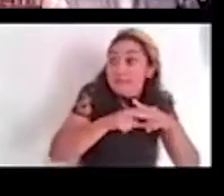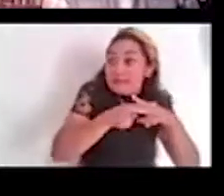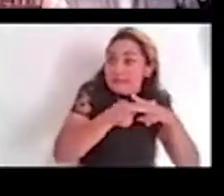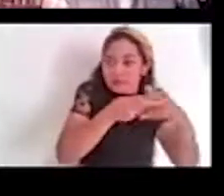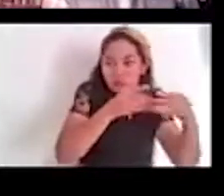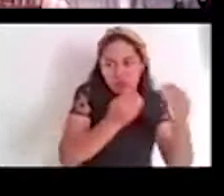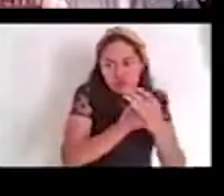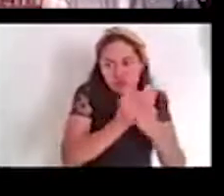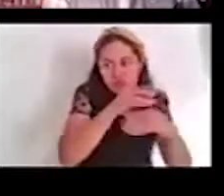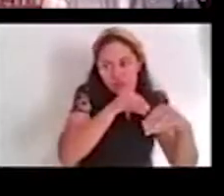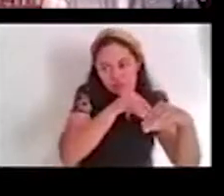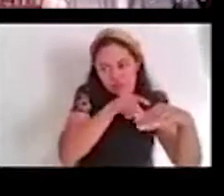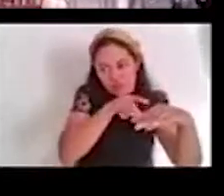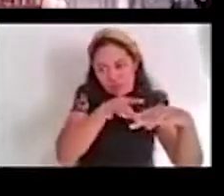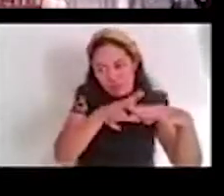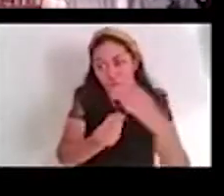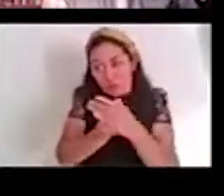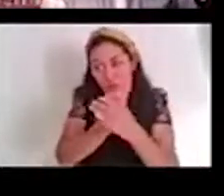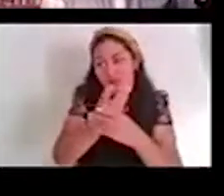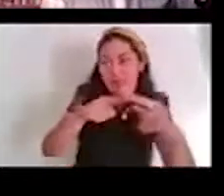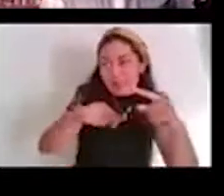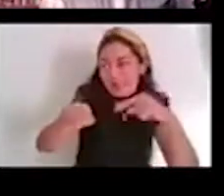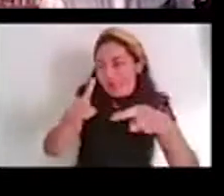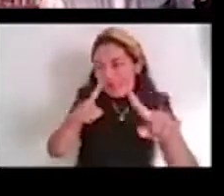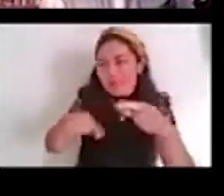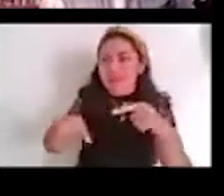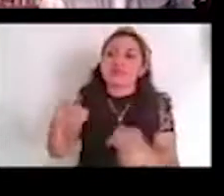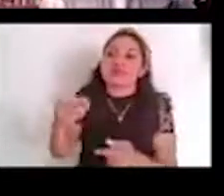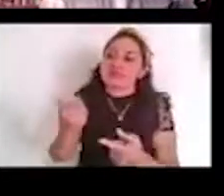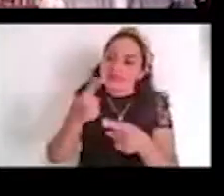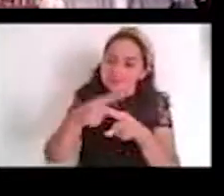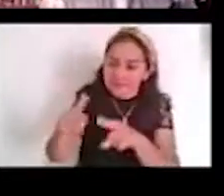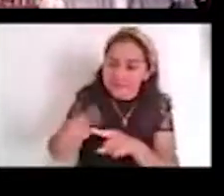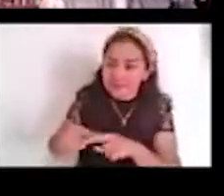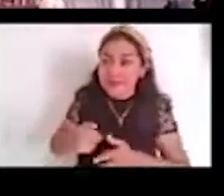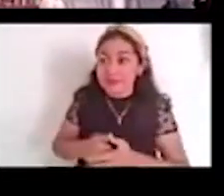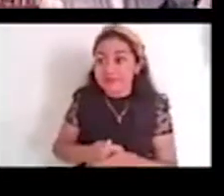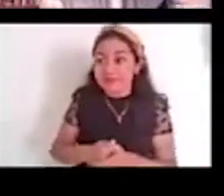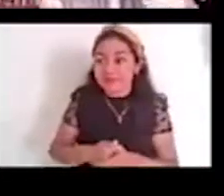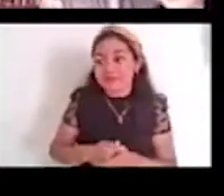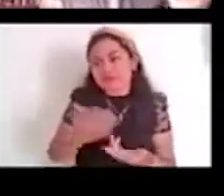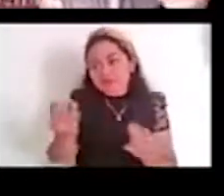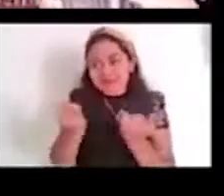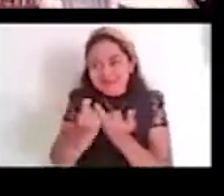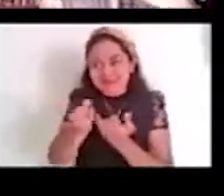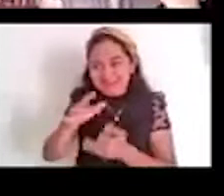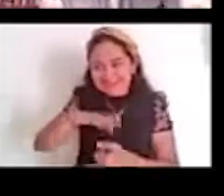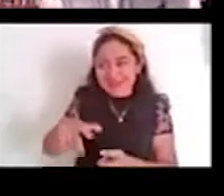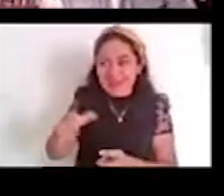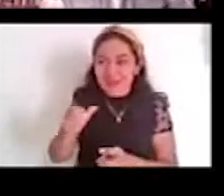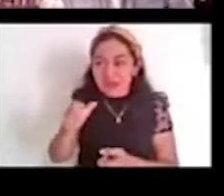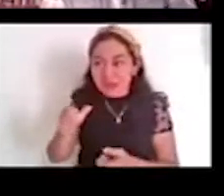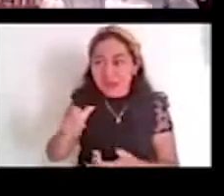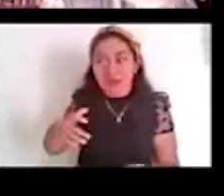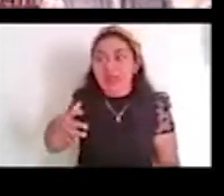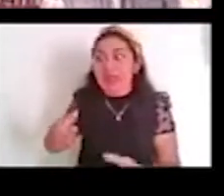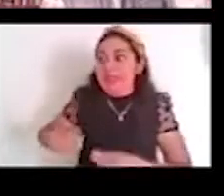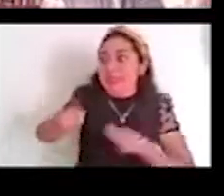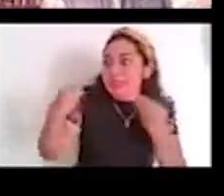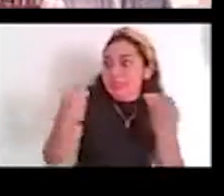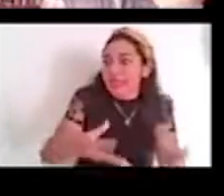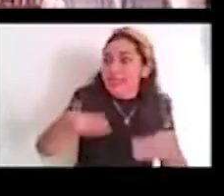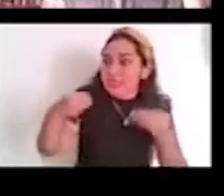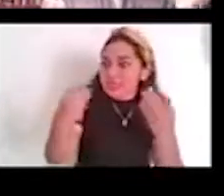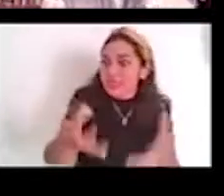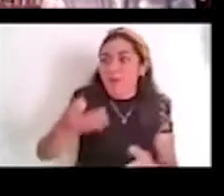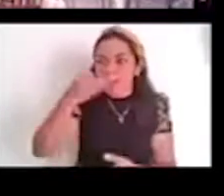¿no? Xochimilco pagaba cantidades realmente importantes de flores, de